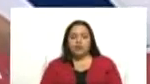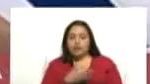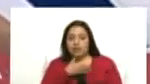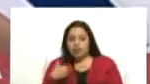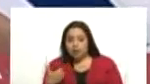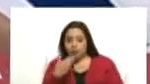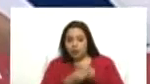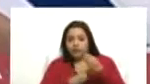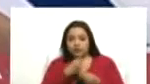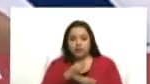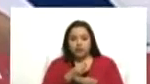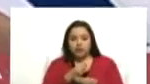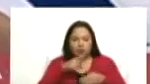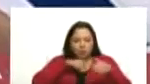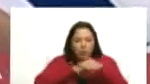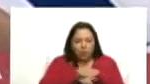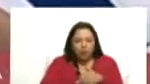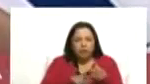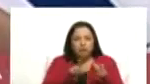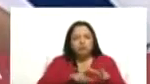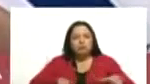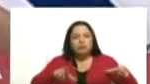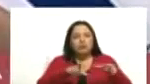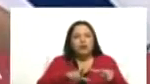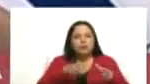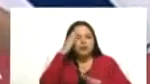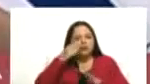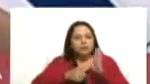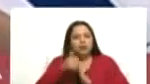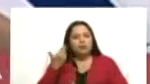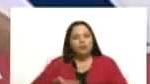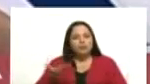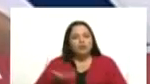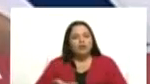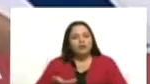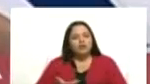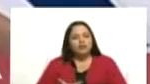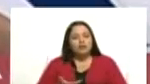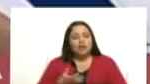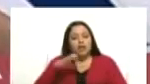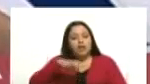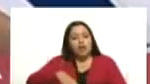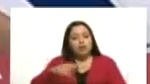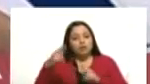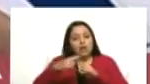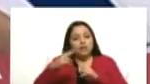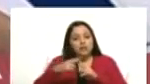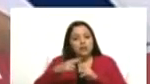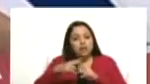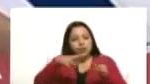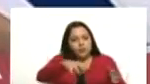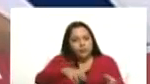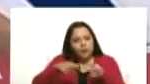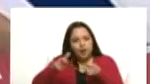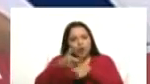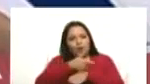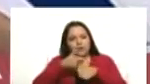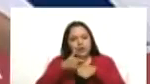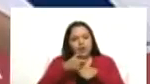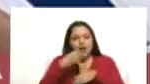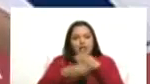asaltar el puesto militar más importante del estado Táchira, tomar la gobernación,